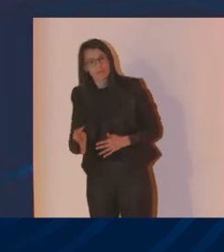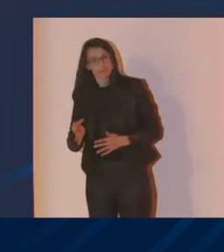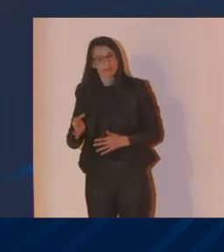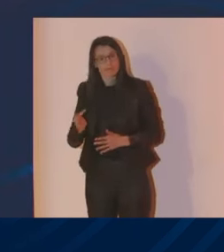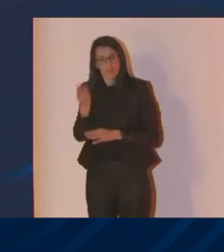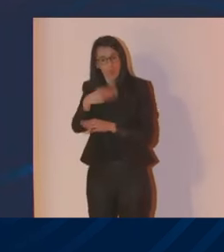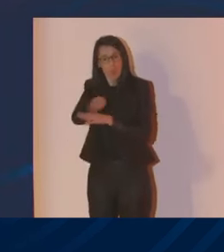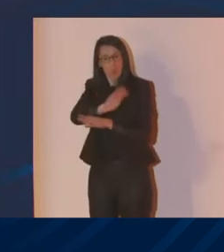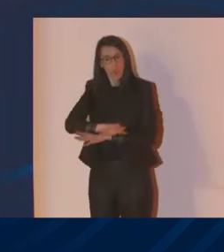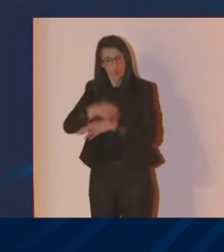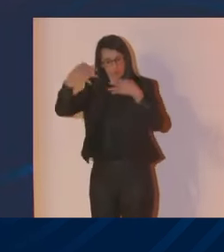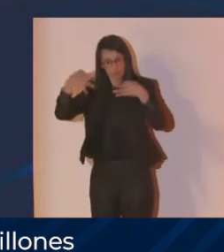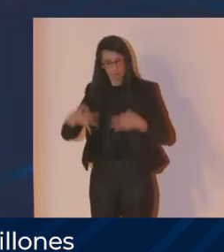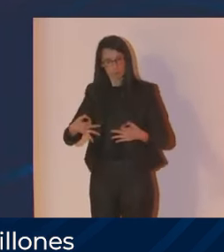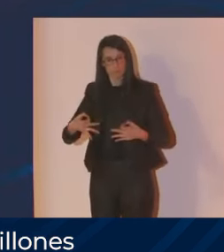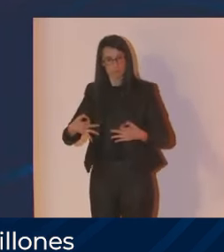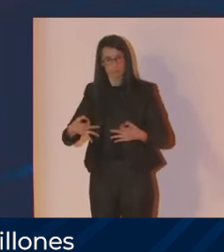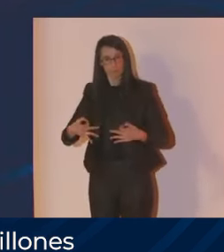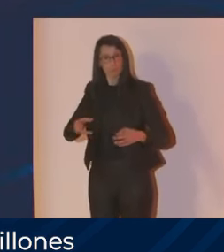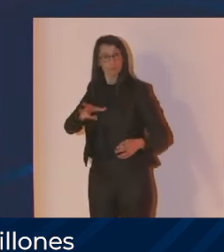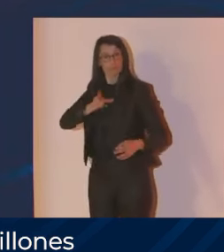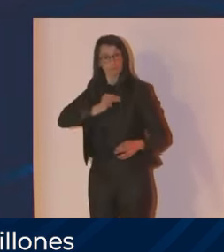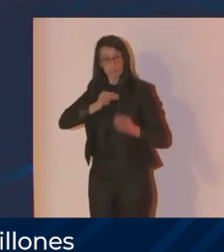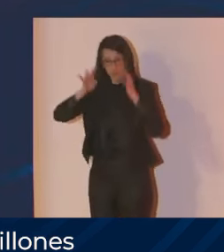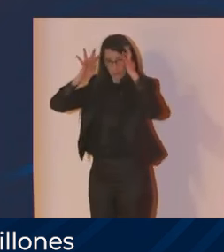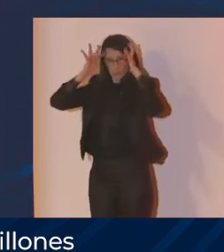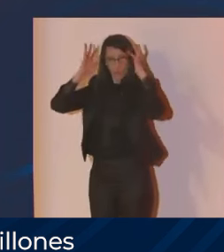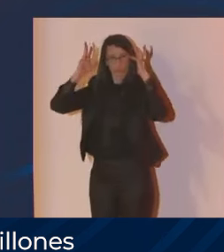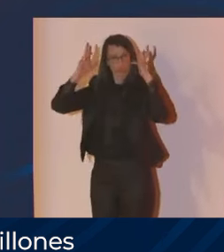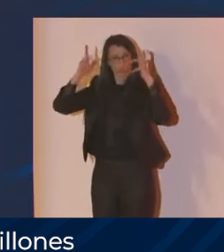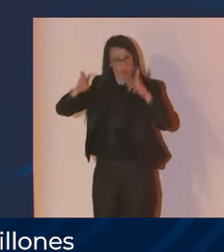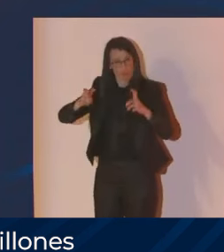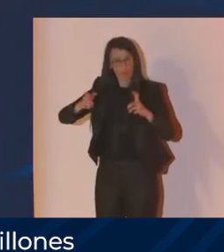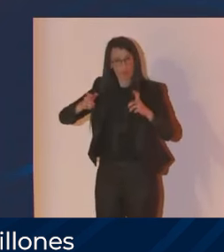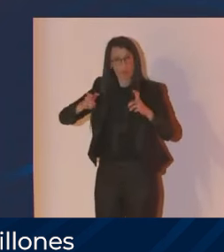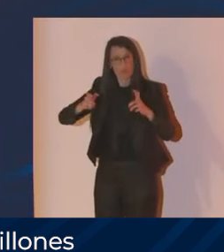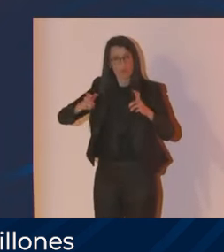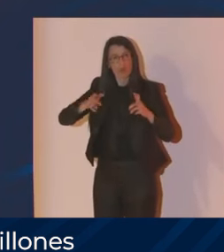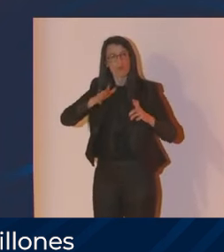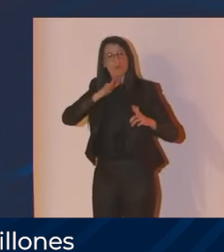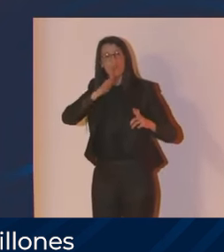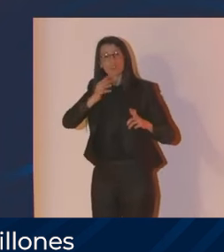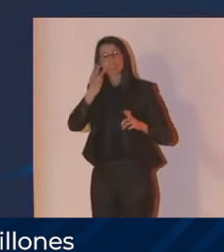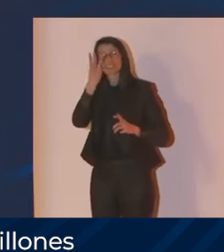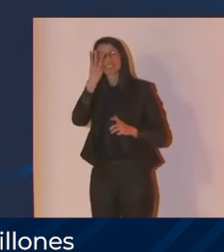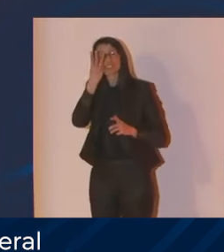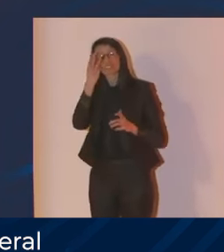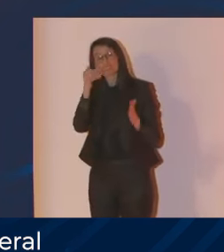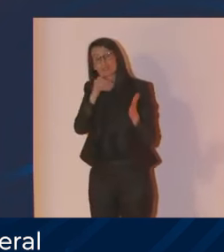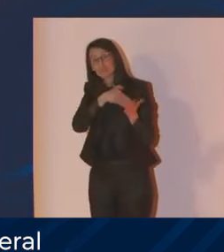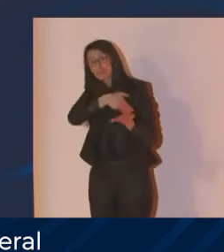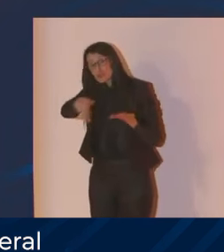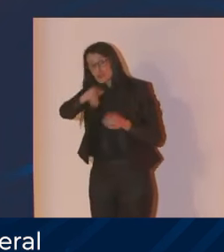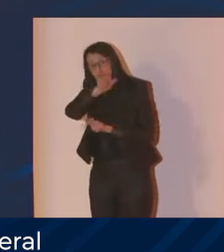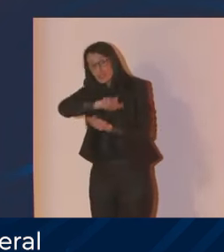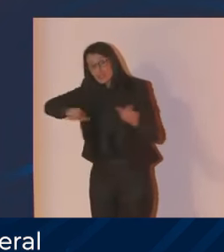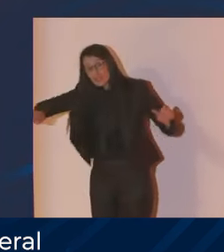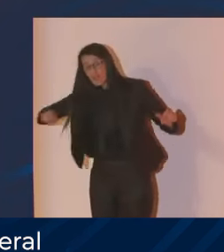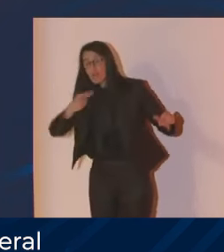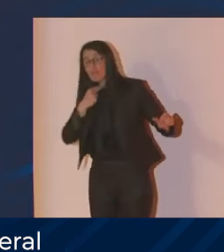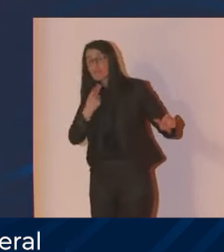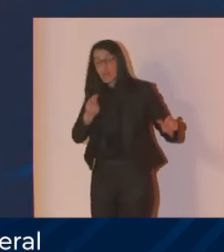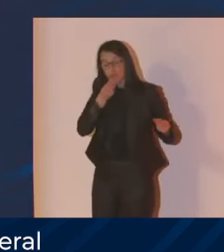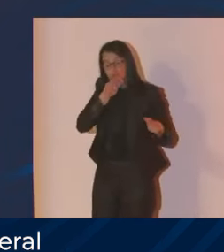los cuidados. Premian también el esfuerzo por dar voz a más de 3 millones de personas que quedan fuera